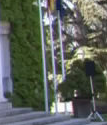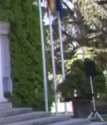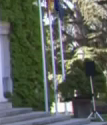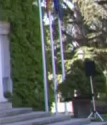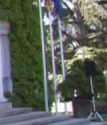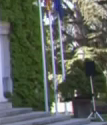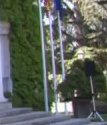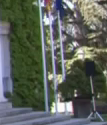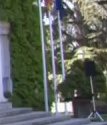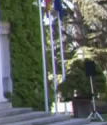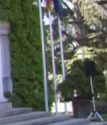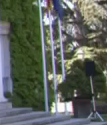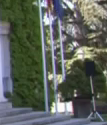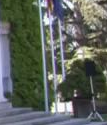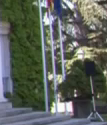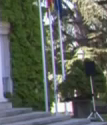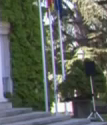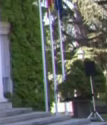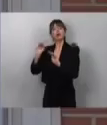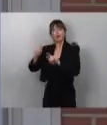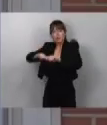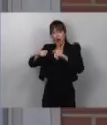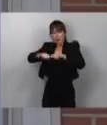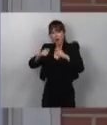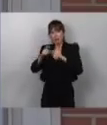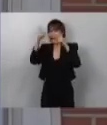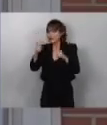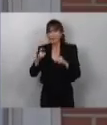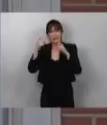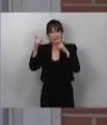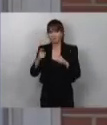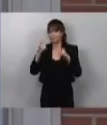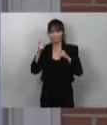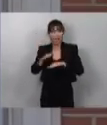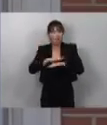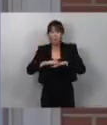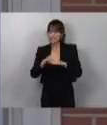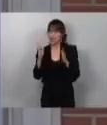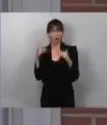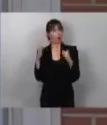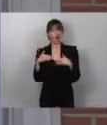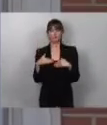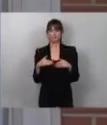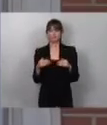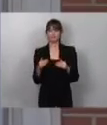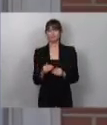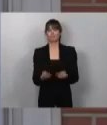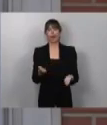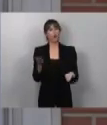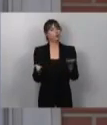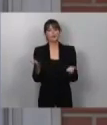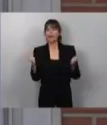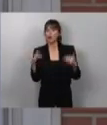patio estaba sucio ayer por qué no lo decio ayer o hace un año o hace dos usted era el presente del gobierno y se va a limpiar el patio creéis que bueno pues esa